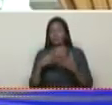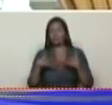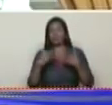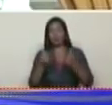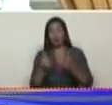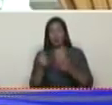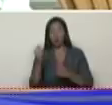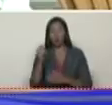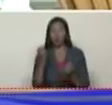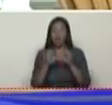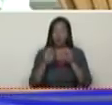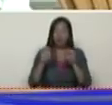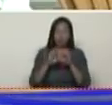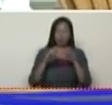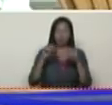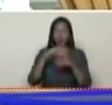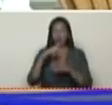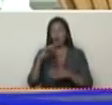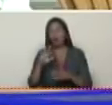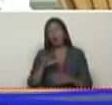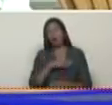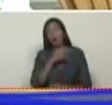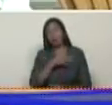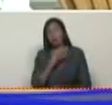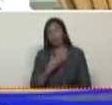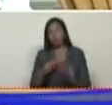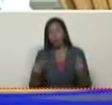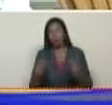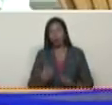la educación, el poder popular,